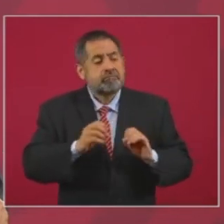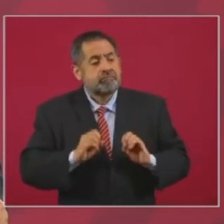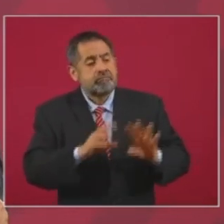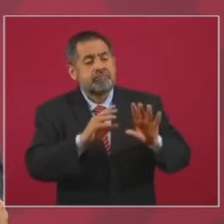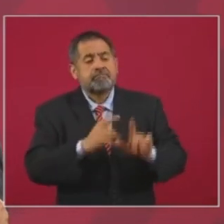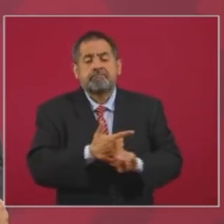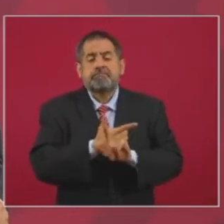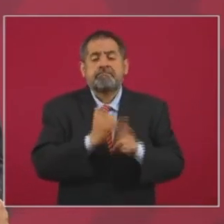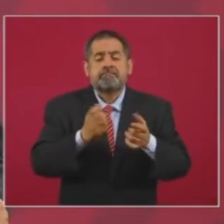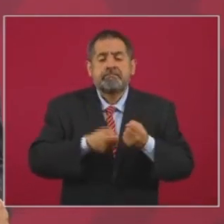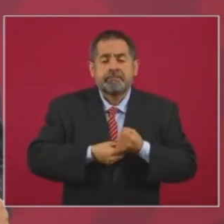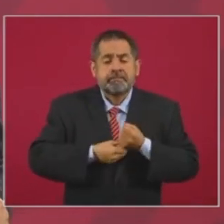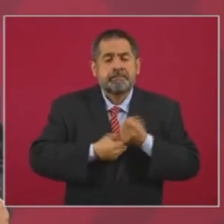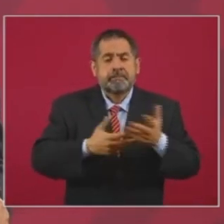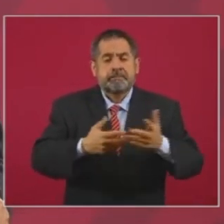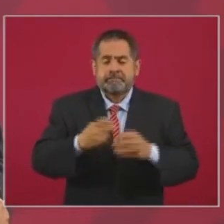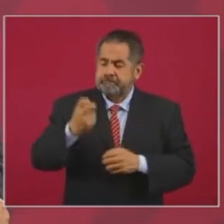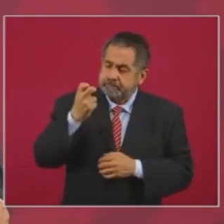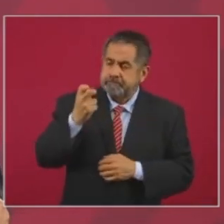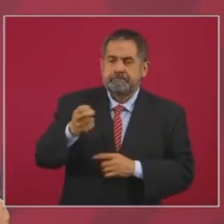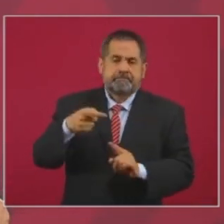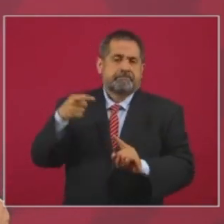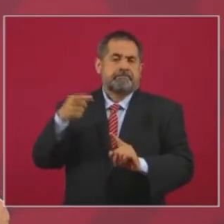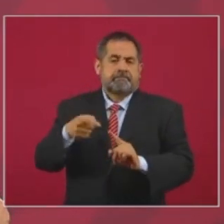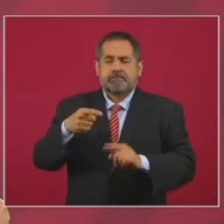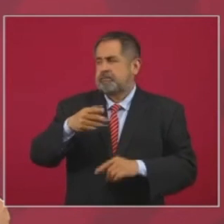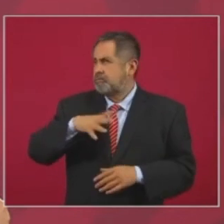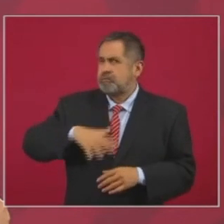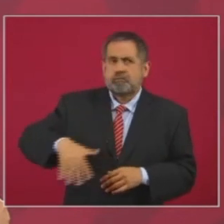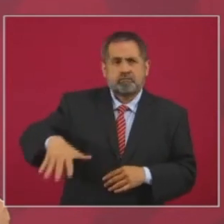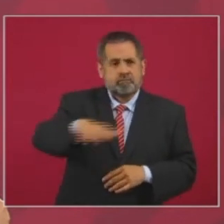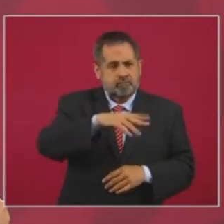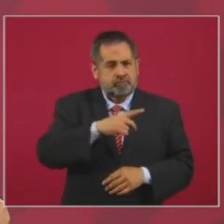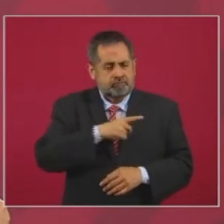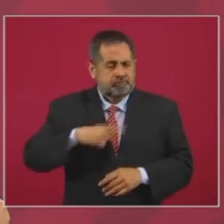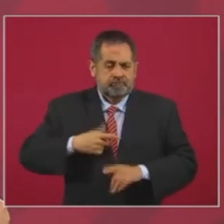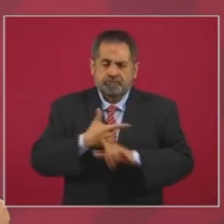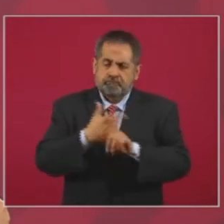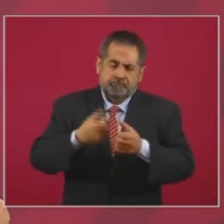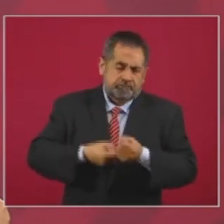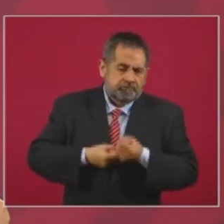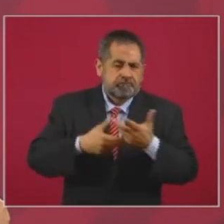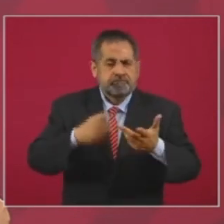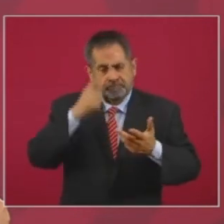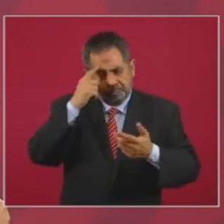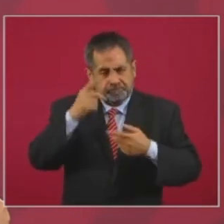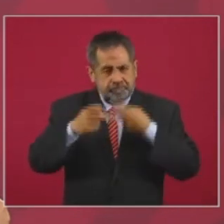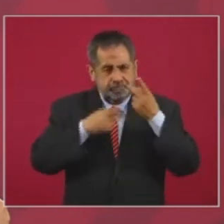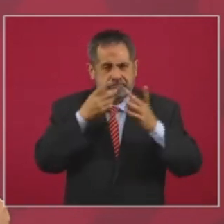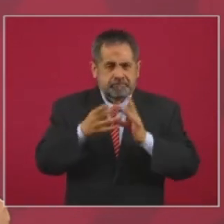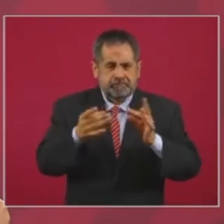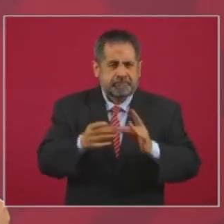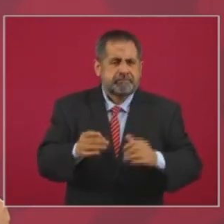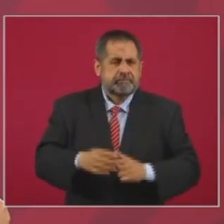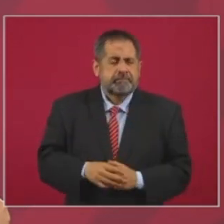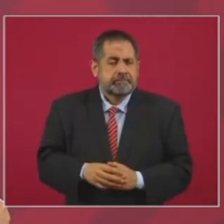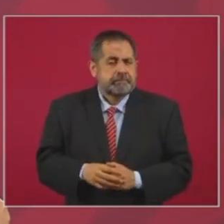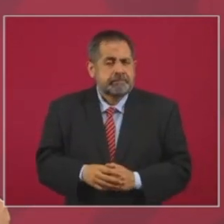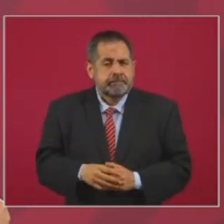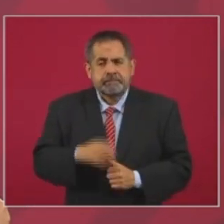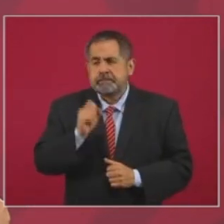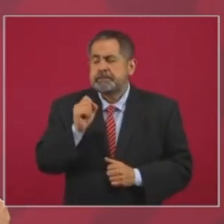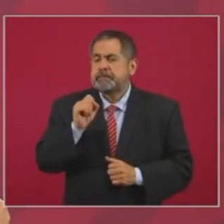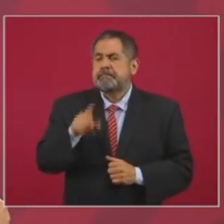de la libertad que tenemos todos de manifestarnos, de expresarnos, y